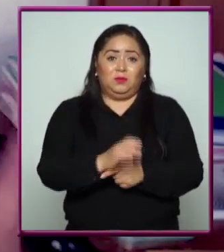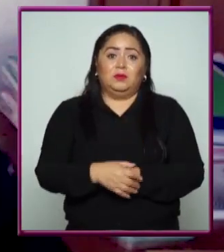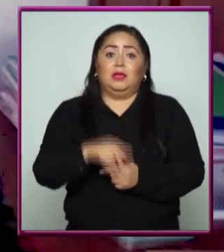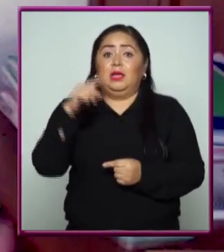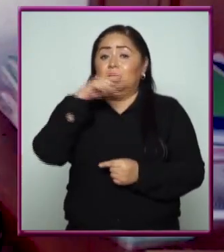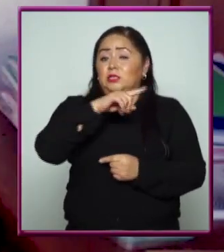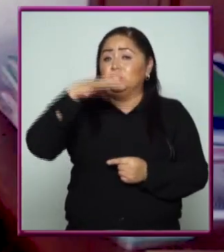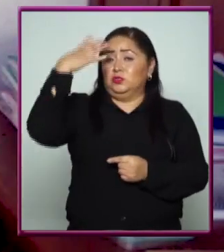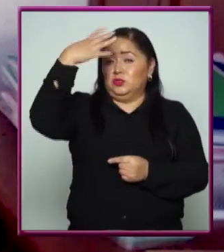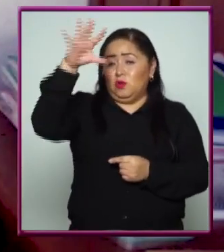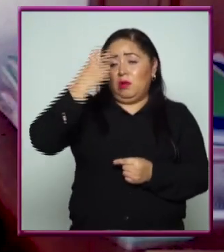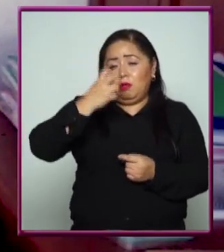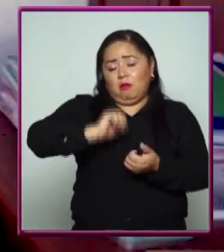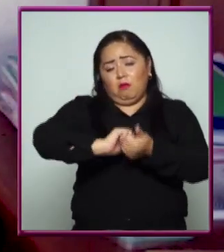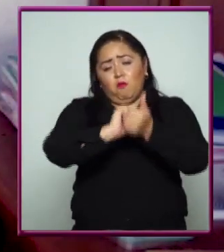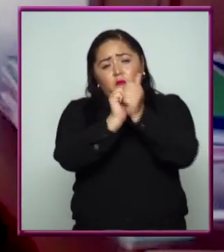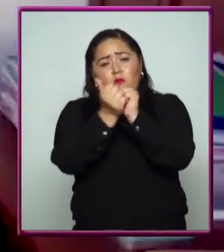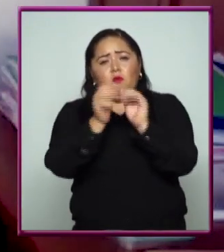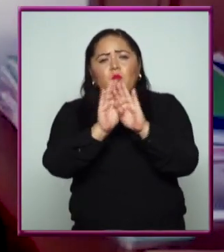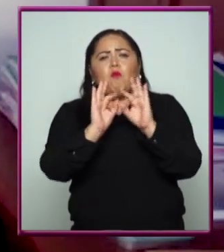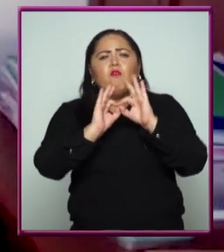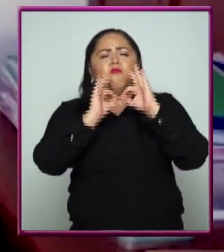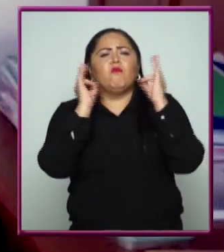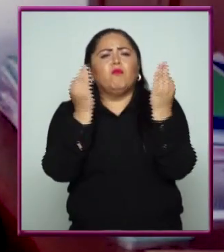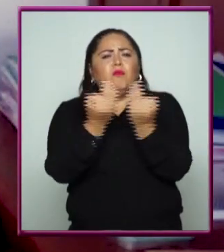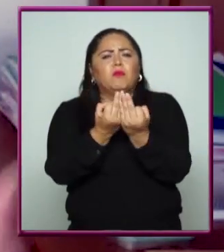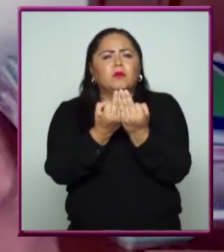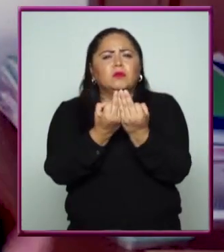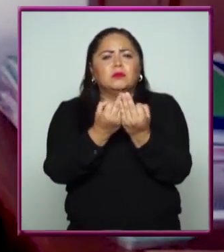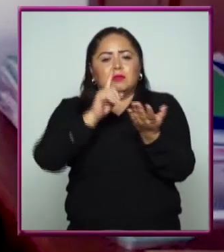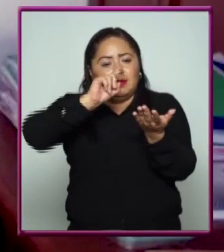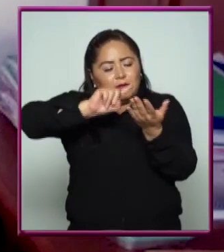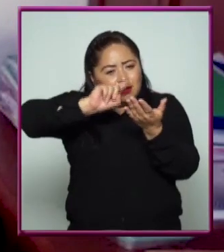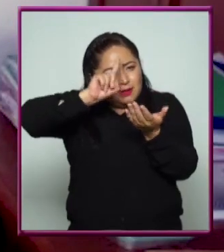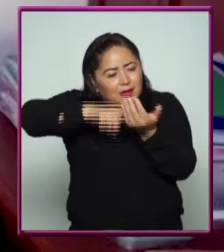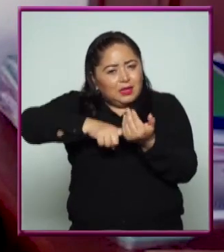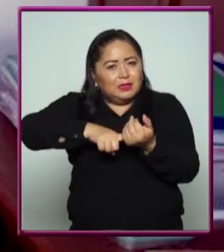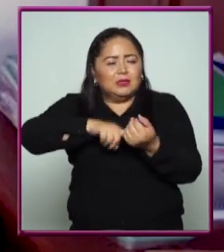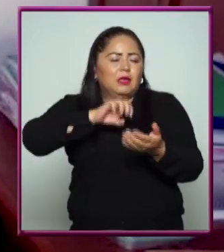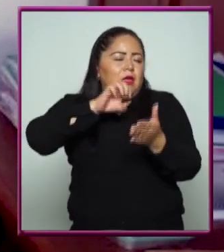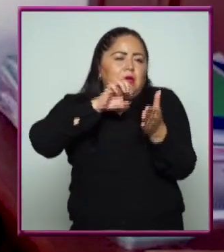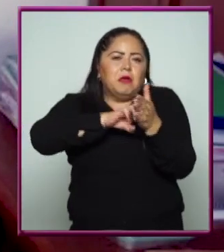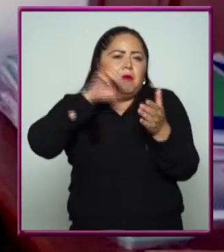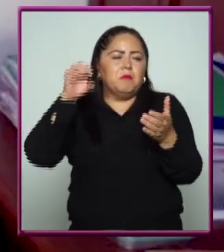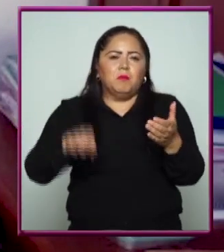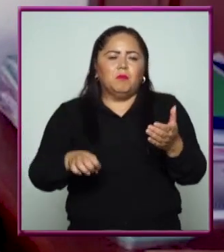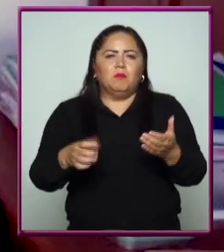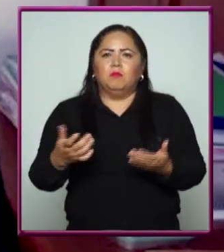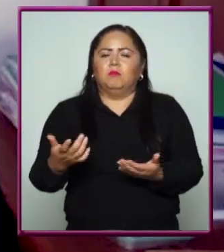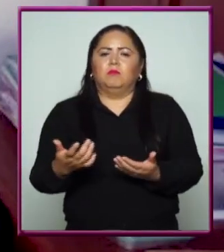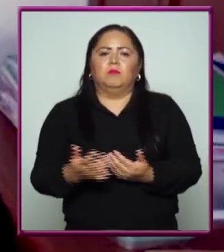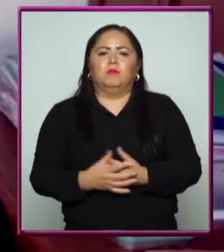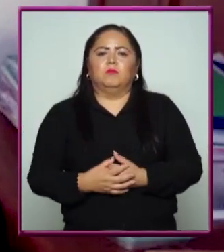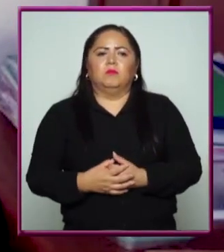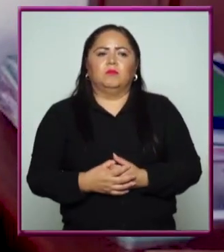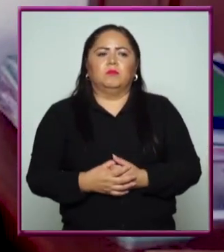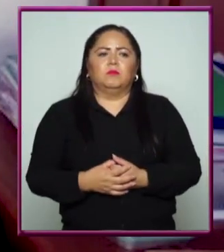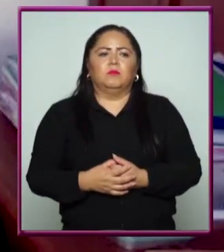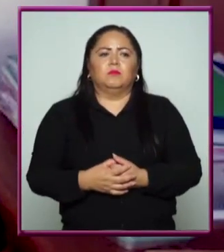el Sol forma en su interior, por ejemplo,